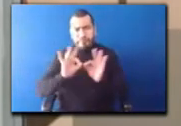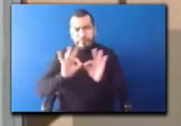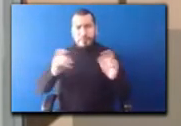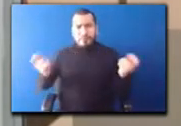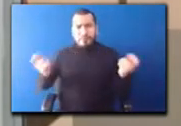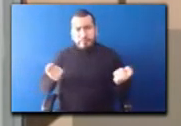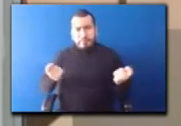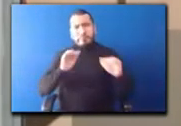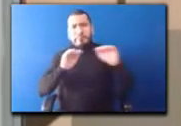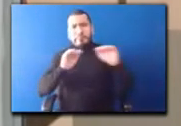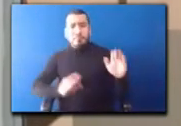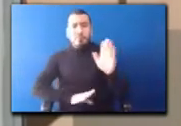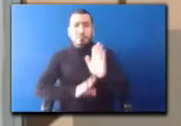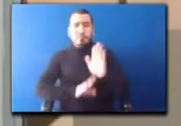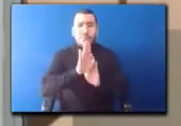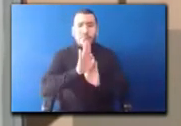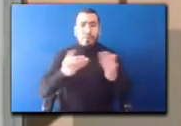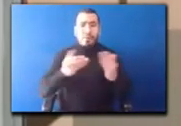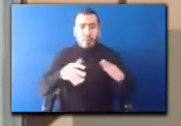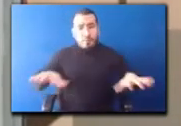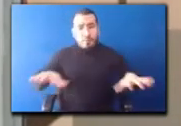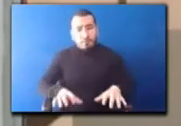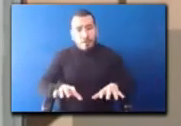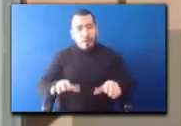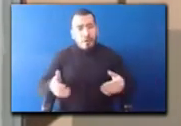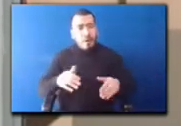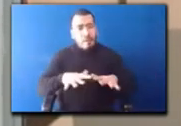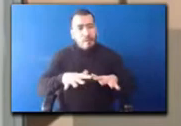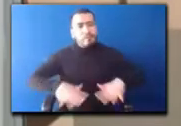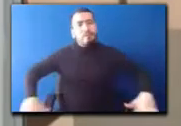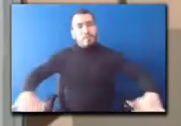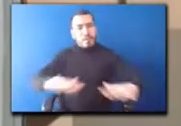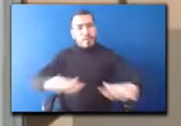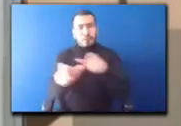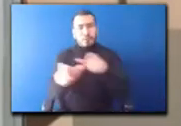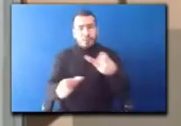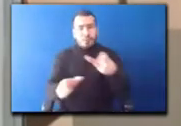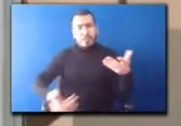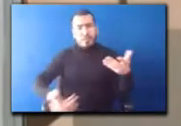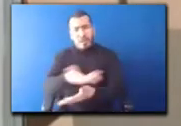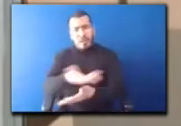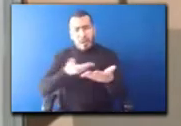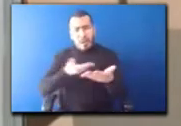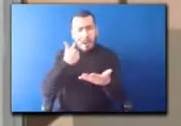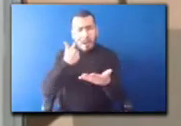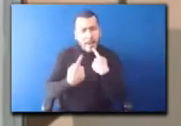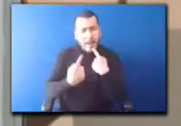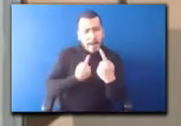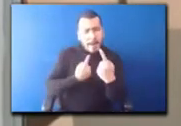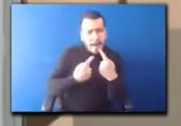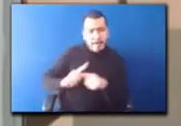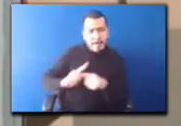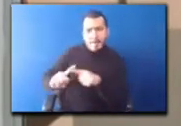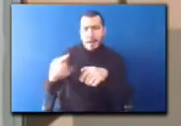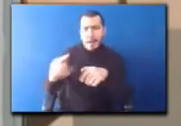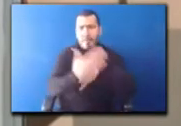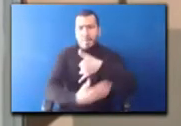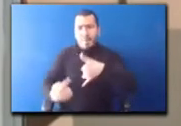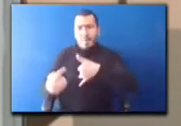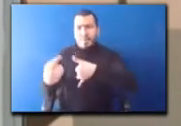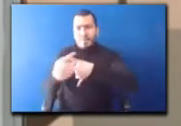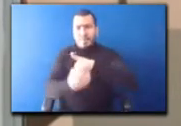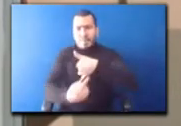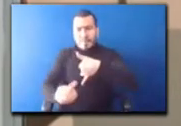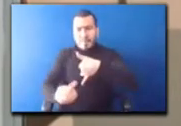y desarrollar estos ejercicios como medio para interactuar con la ciudadanía de las diferentes regiones del país. Los espacios de